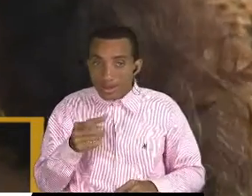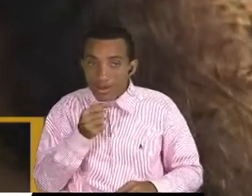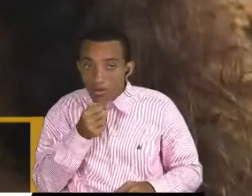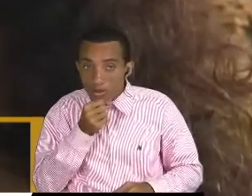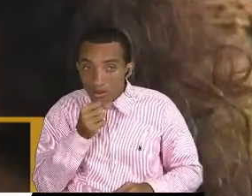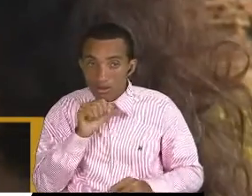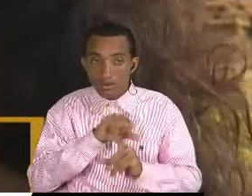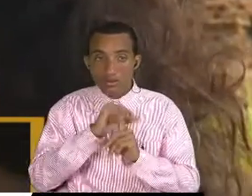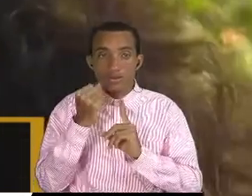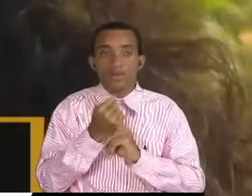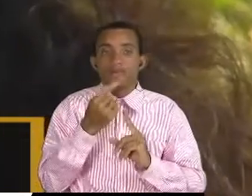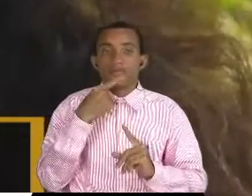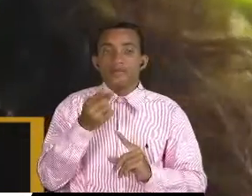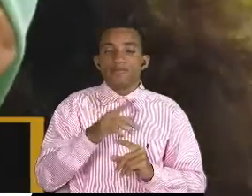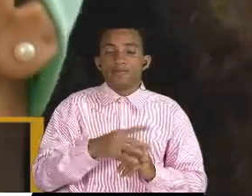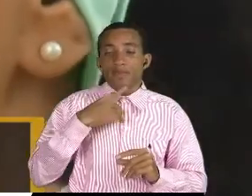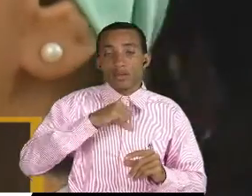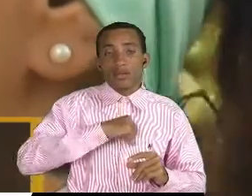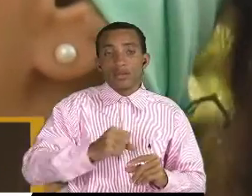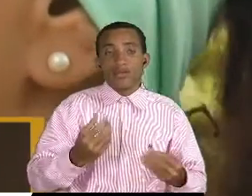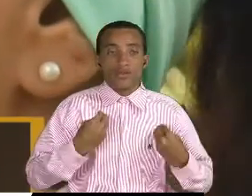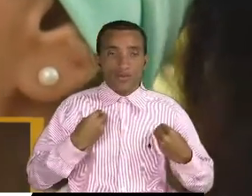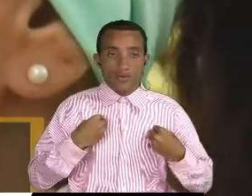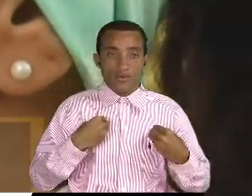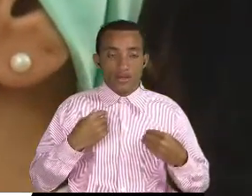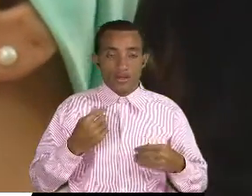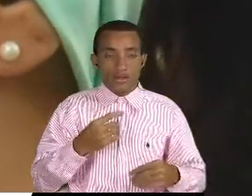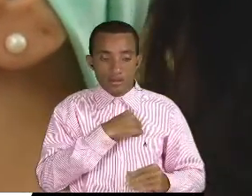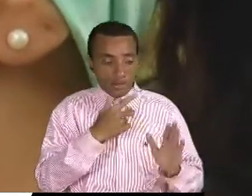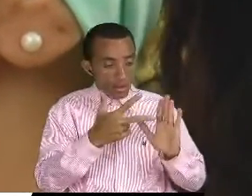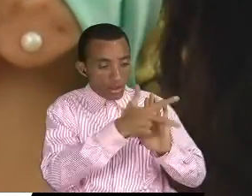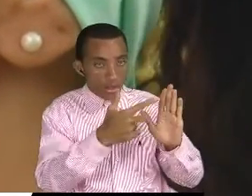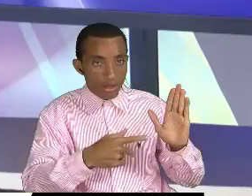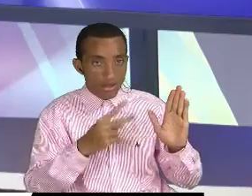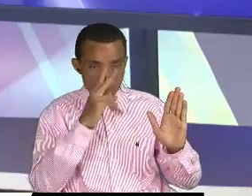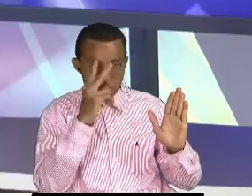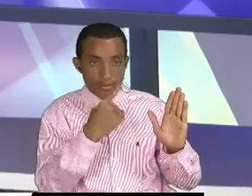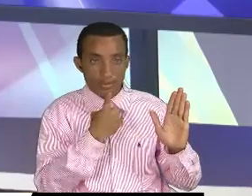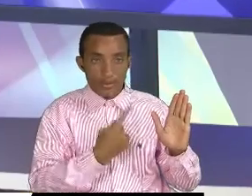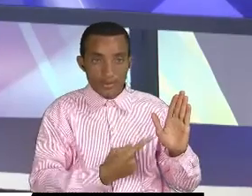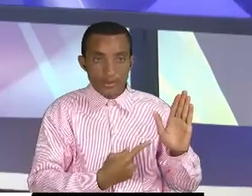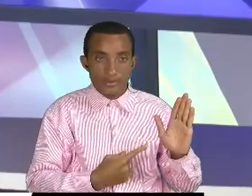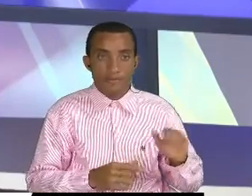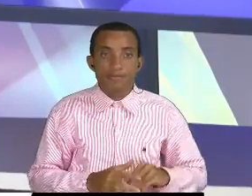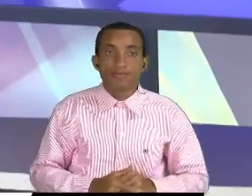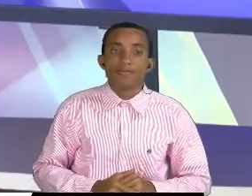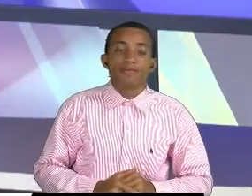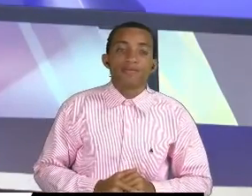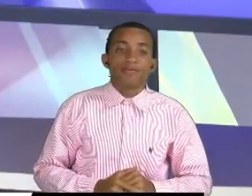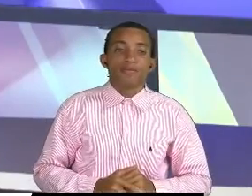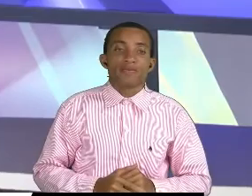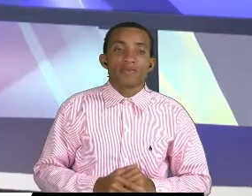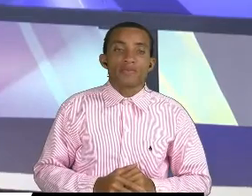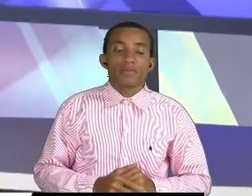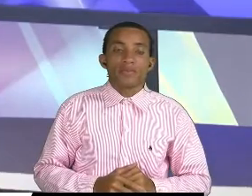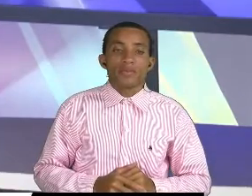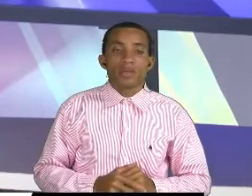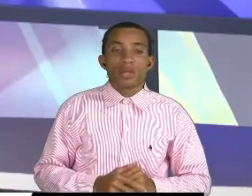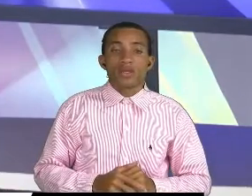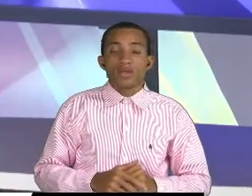el derecho de la vida y la salud, tal y como lo establece la Constitución Política de Colombia. A 7 metros está el embalse